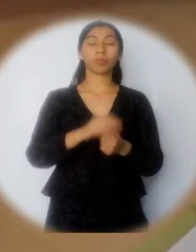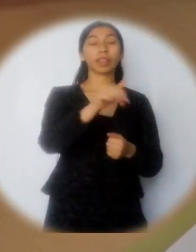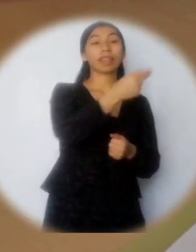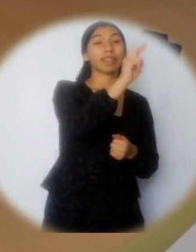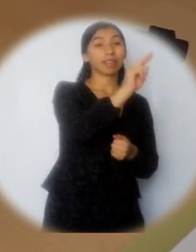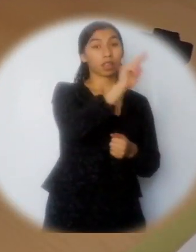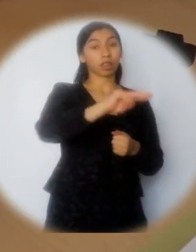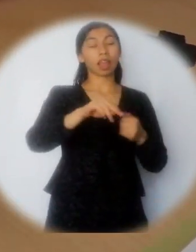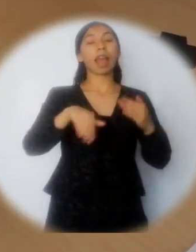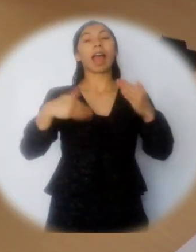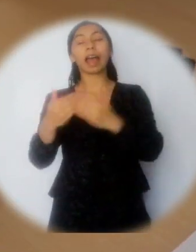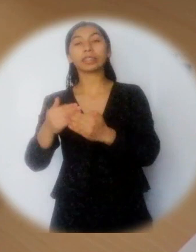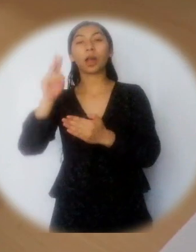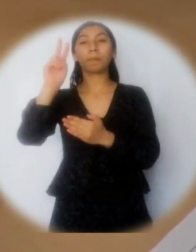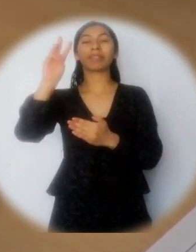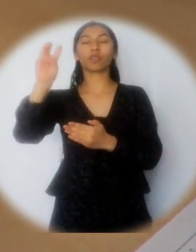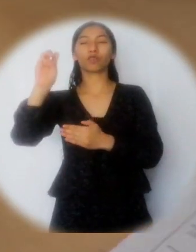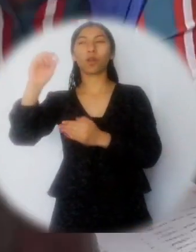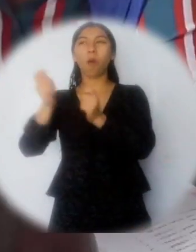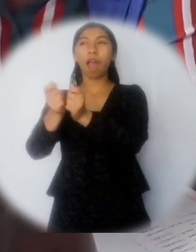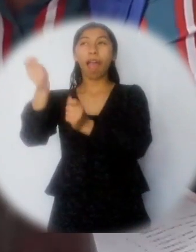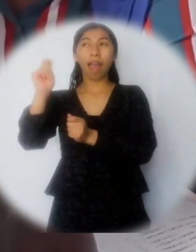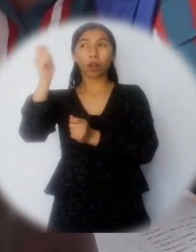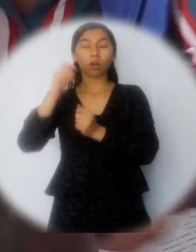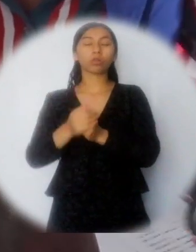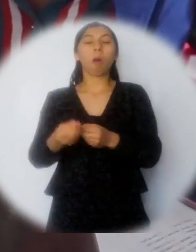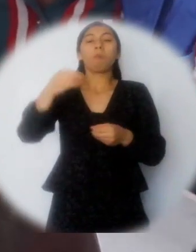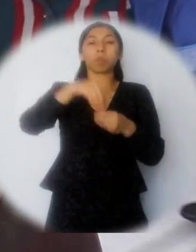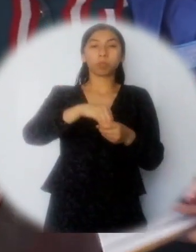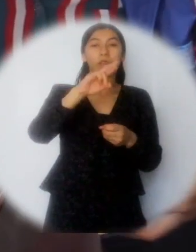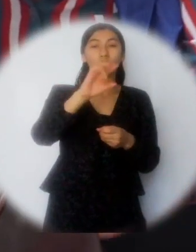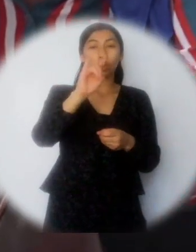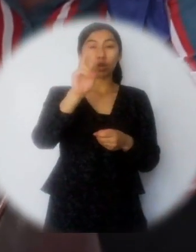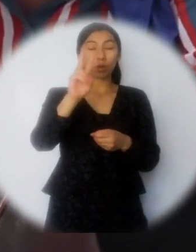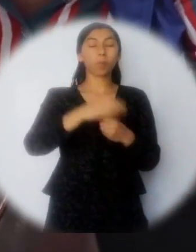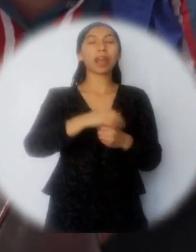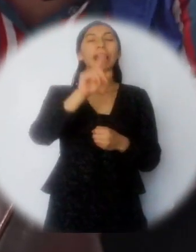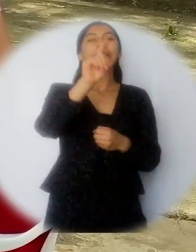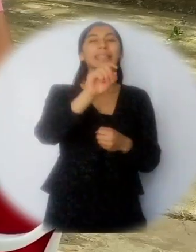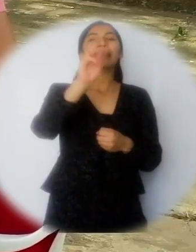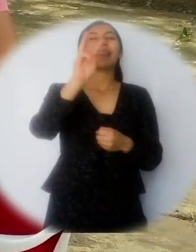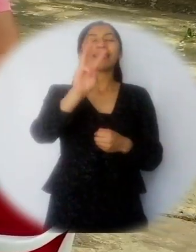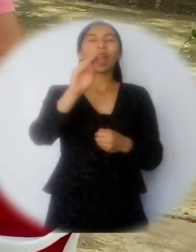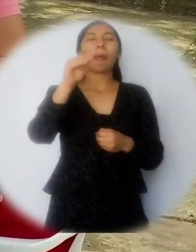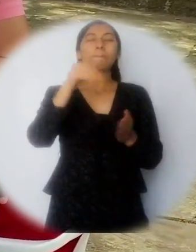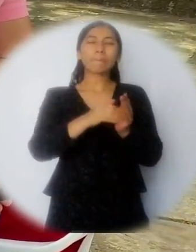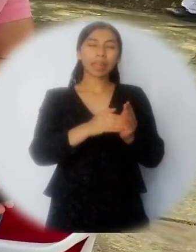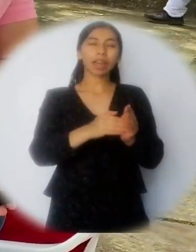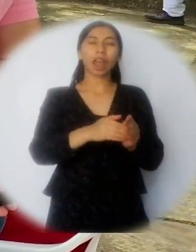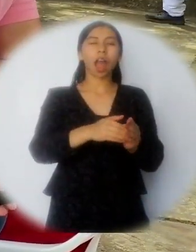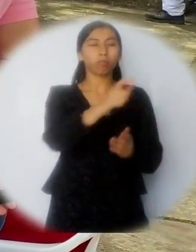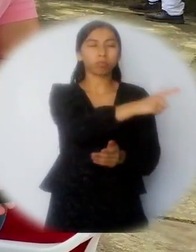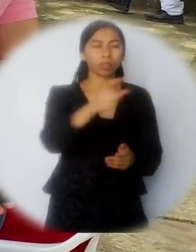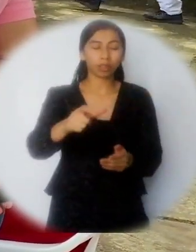Entre el 17 de marzo y el 28 de agosto de 2020, la Unidad para las Víctimas incluyó en el registro único a 73.682 personas